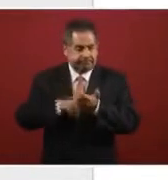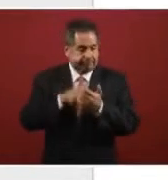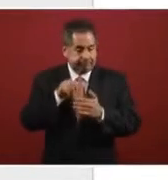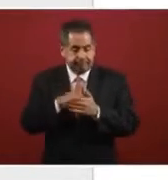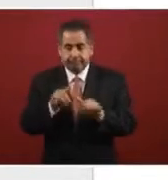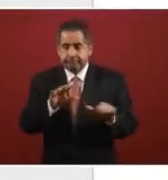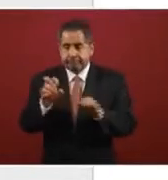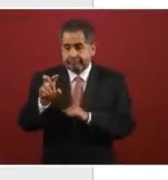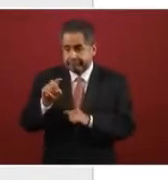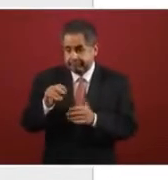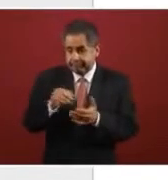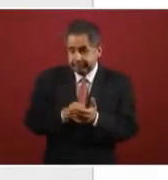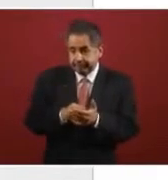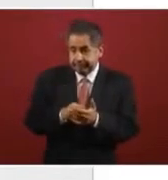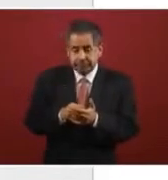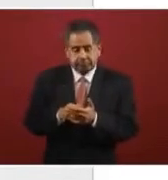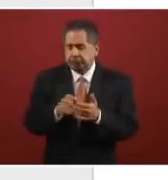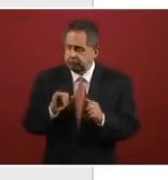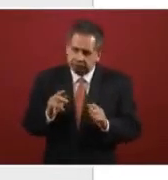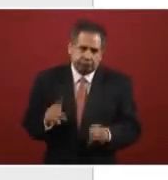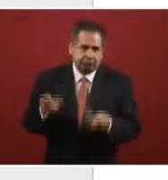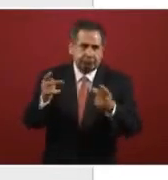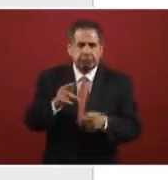de 630, luego puja y se vendió en